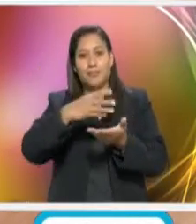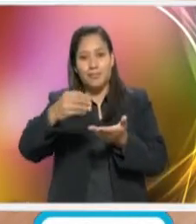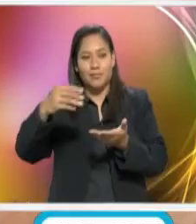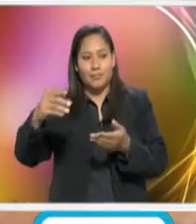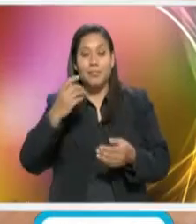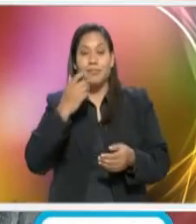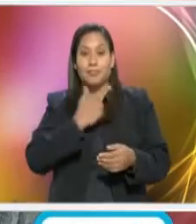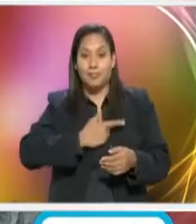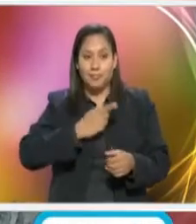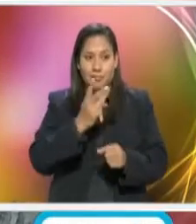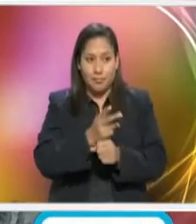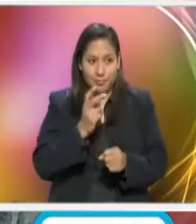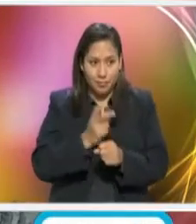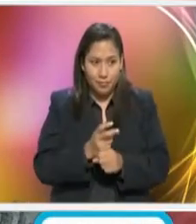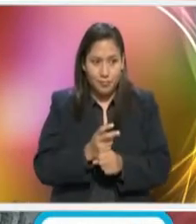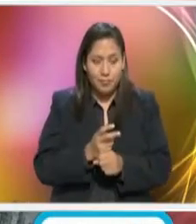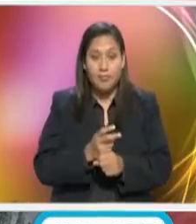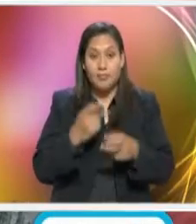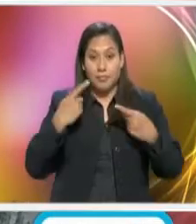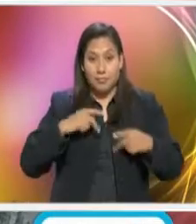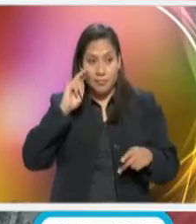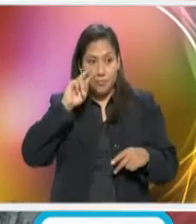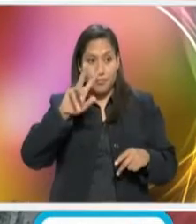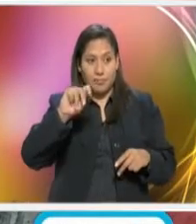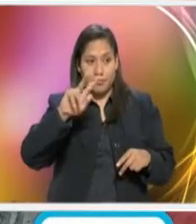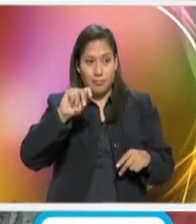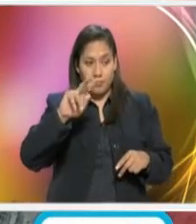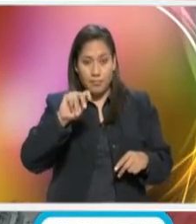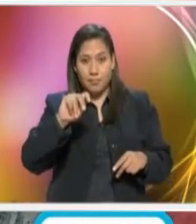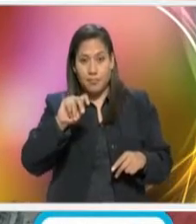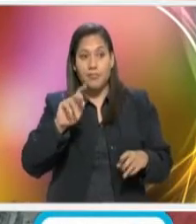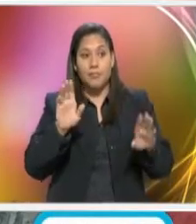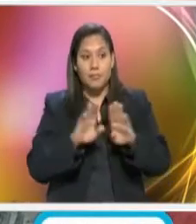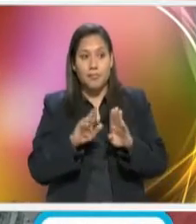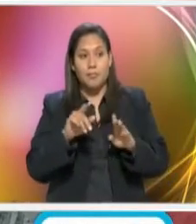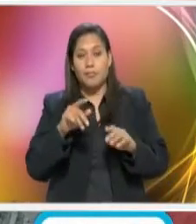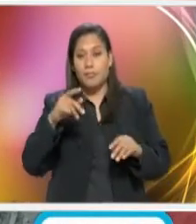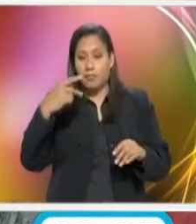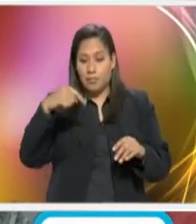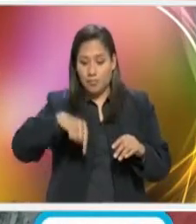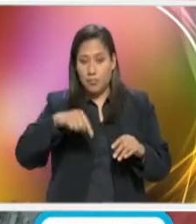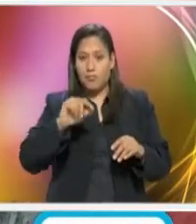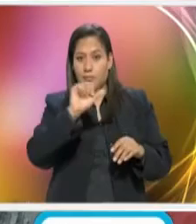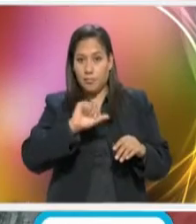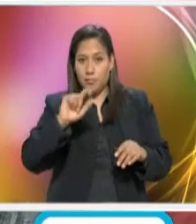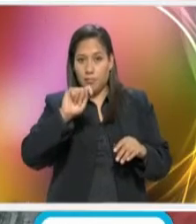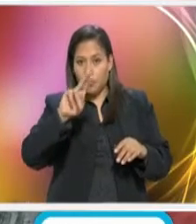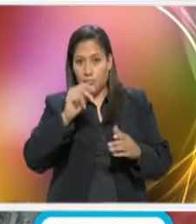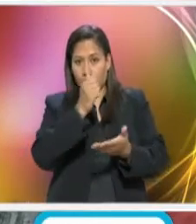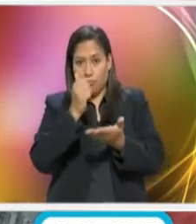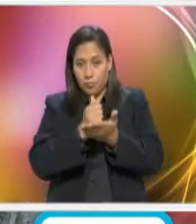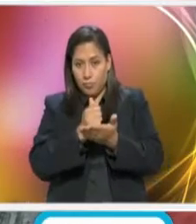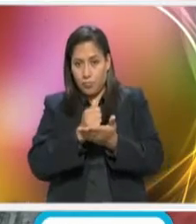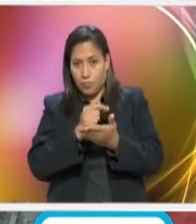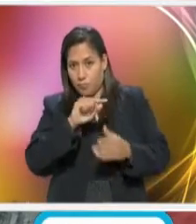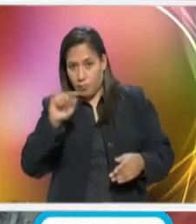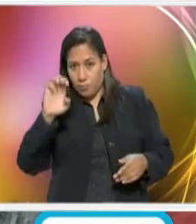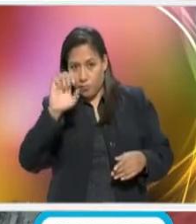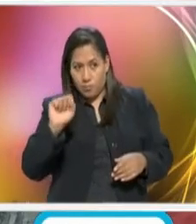Y me gustaría invitar, Paola, a nuestra audiencia a que mediante la cuenta de ustedes de @tuciudades y la cuenta